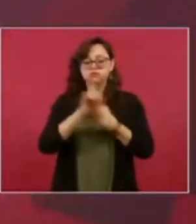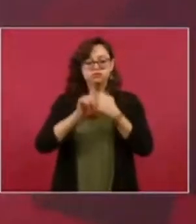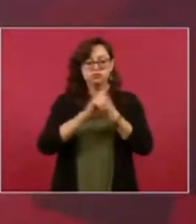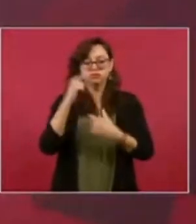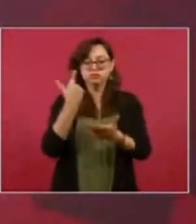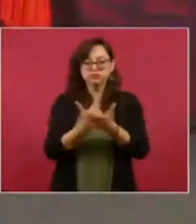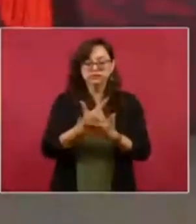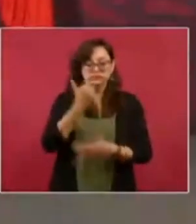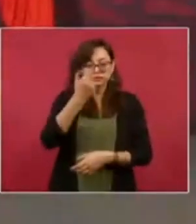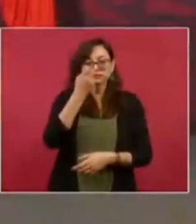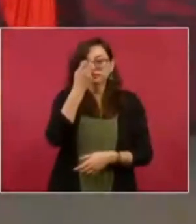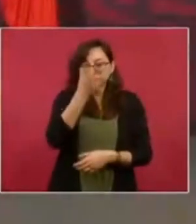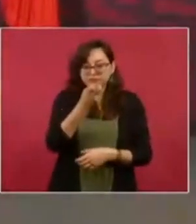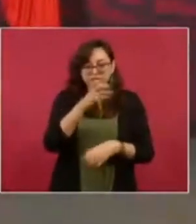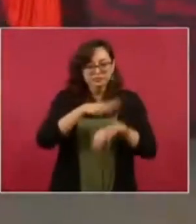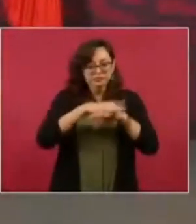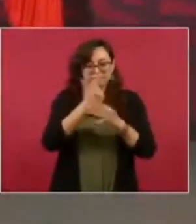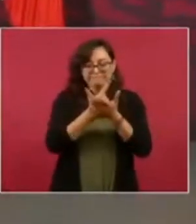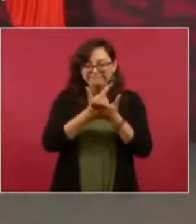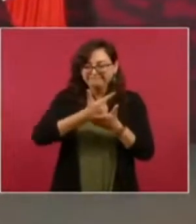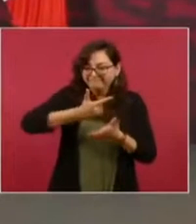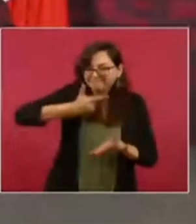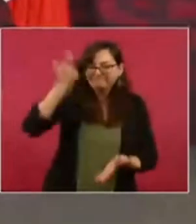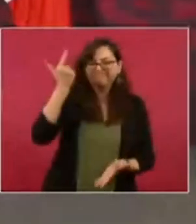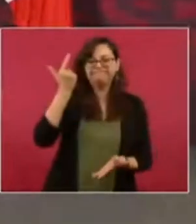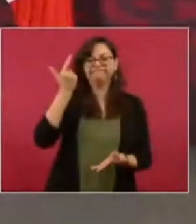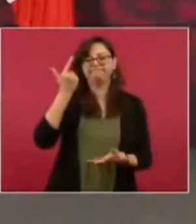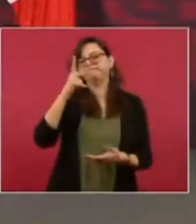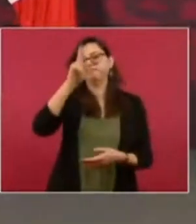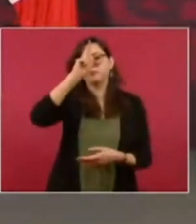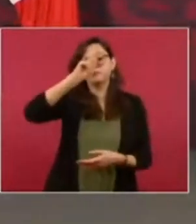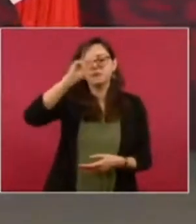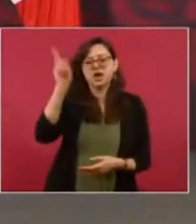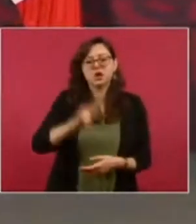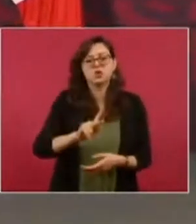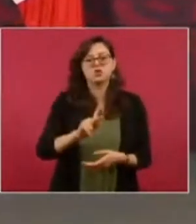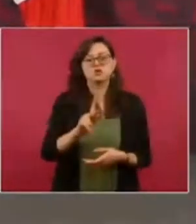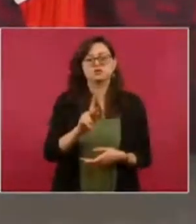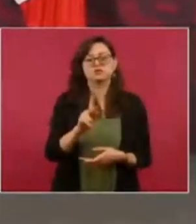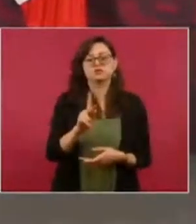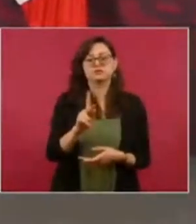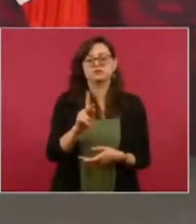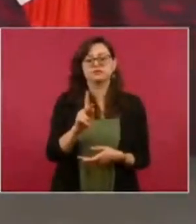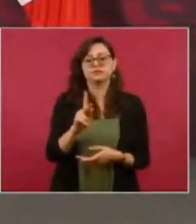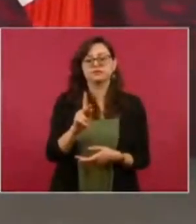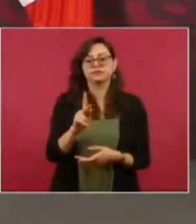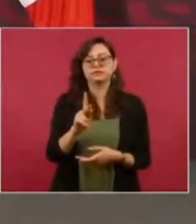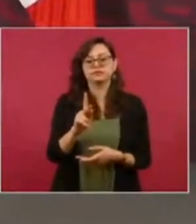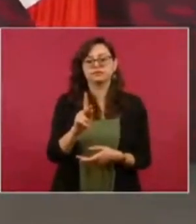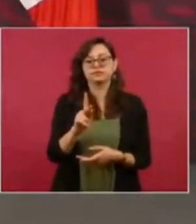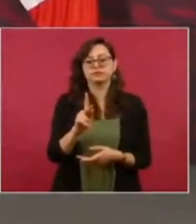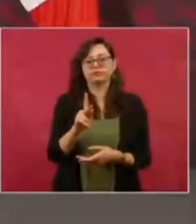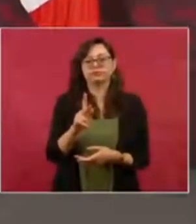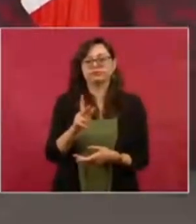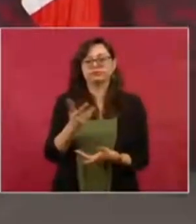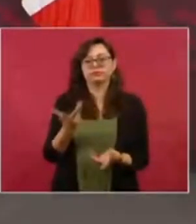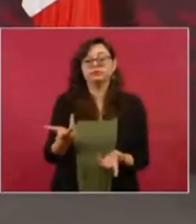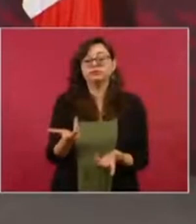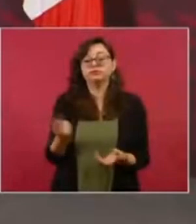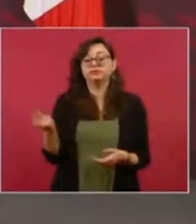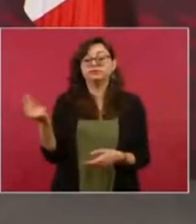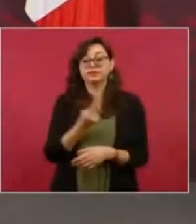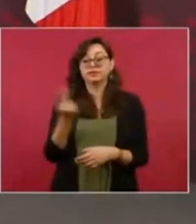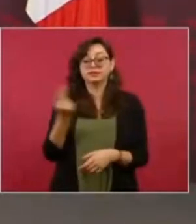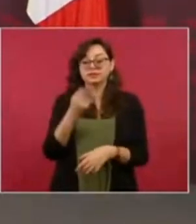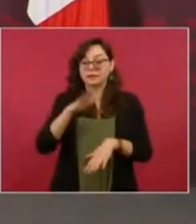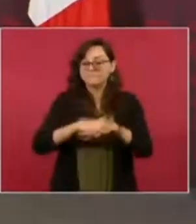y el presidente da a conocer algo que pues desconocíamos hasta el día de hoy eh que es que envió una carta al presidente de Nicaragua